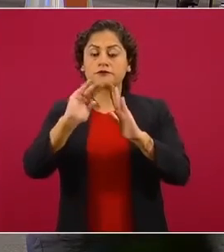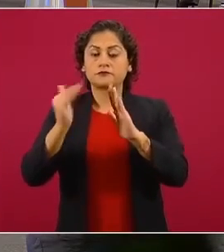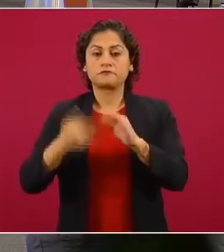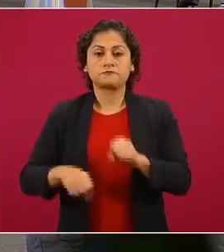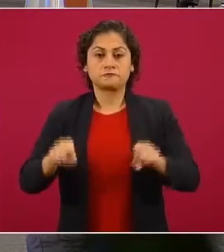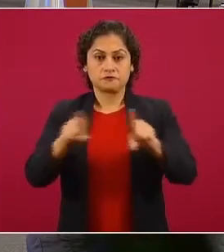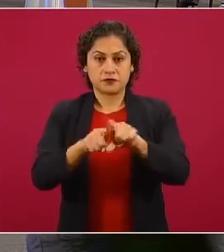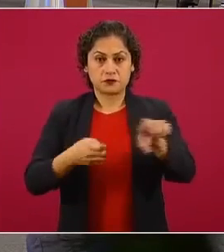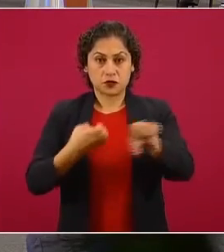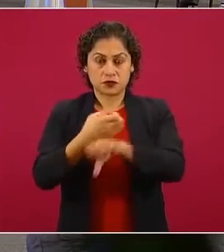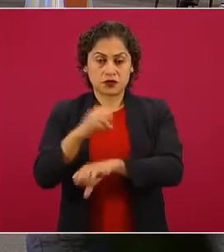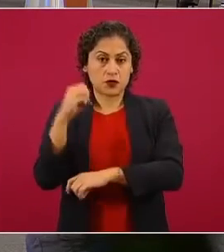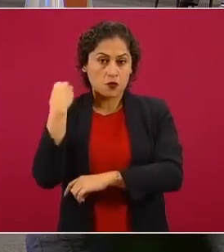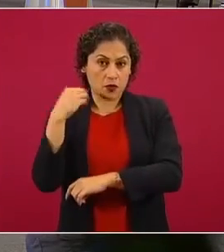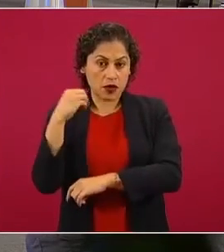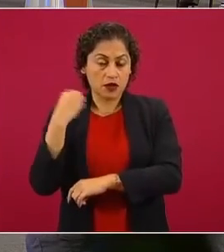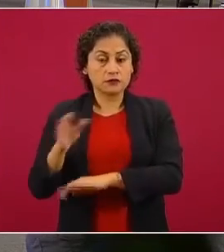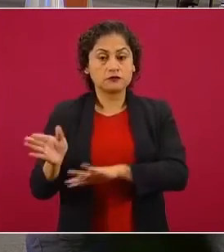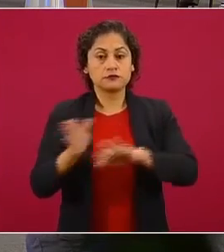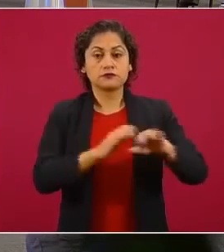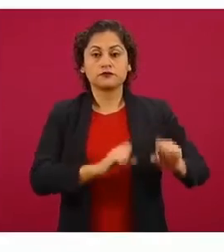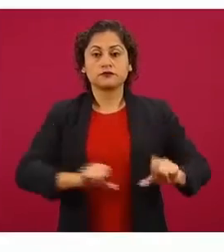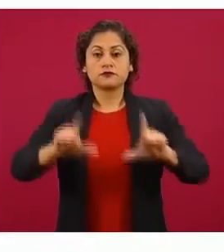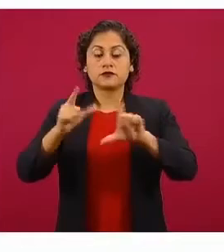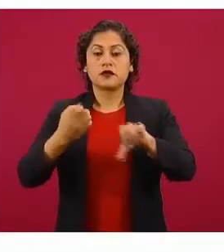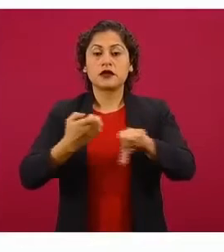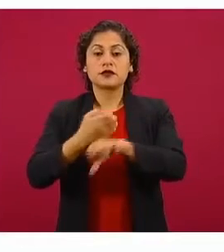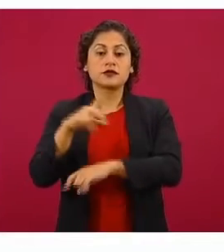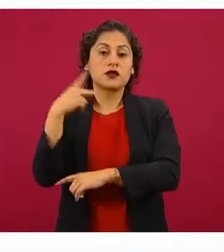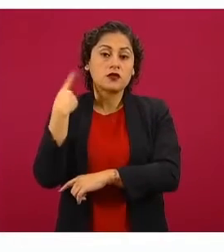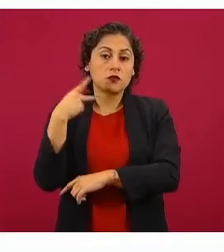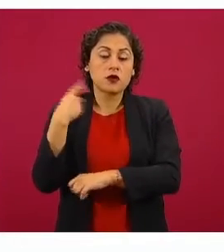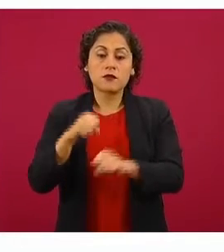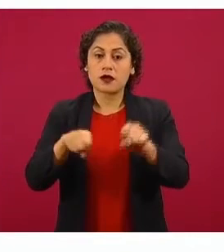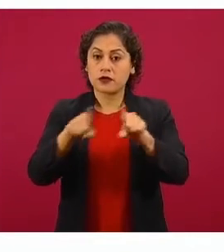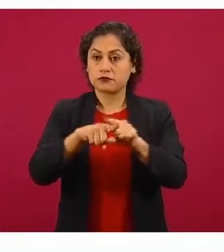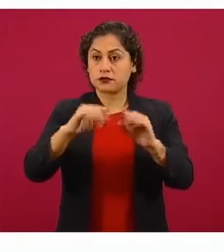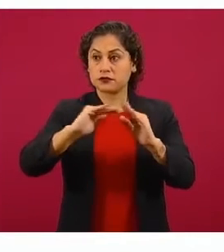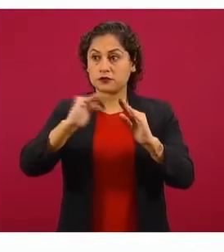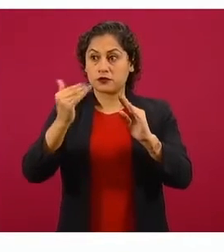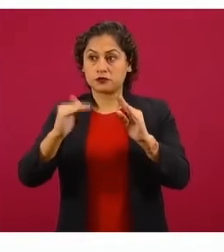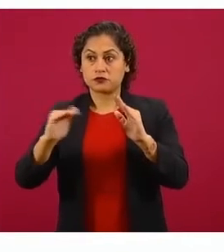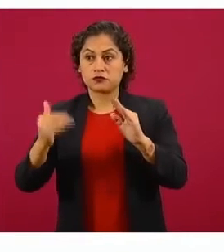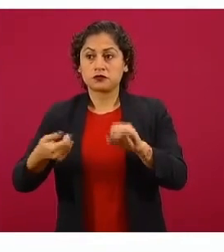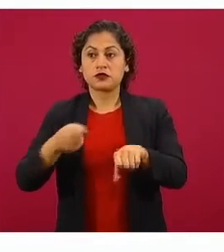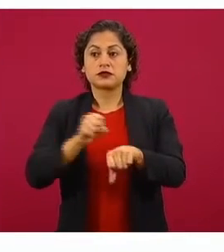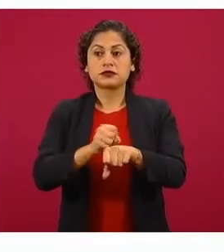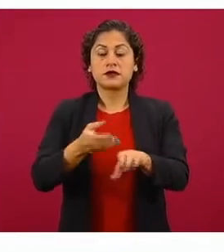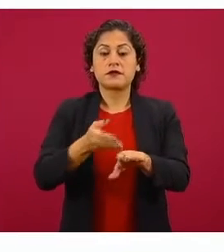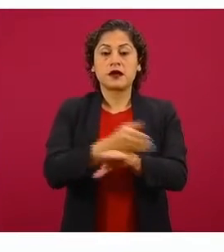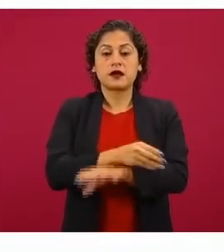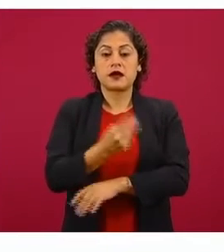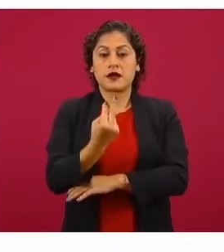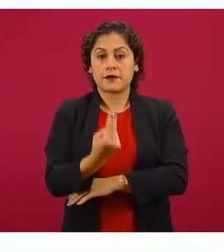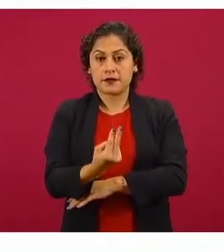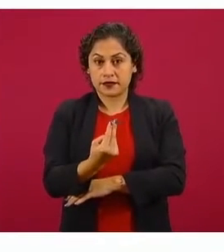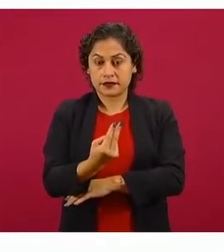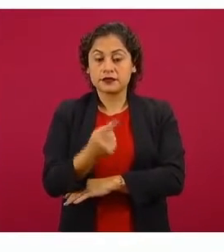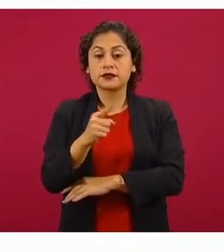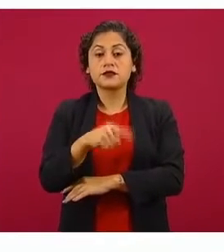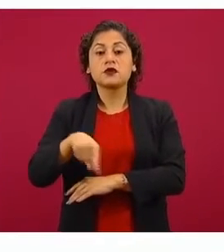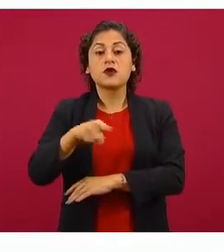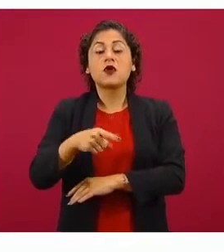siguiente. El estado de Puebla, con una reducción también muy sostenida desde la semana 25 del año, lleva ya 4 semáforos